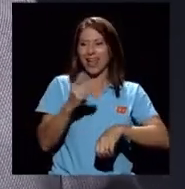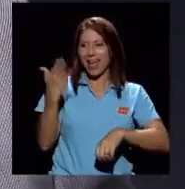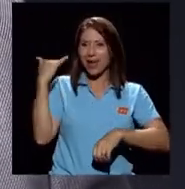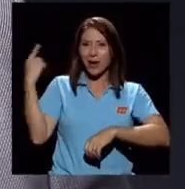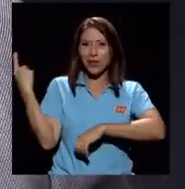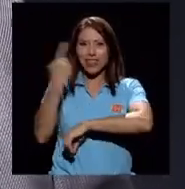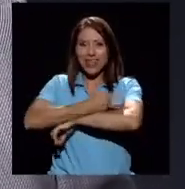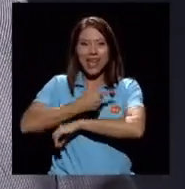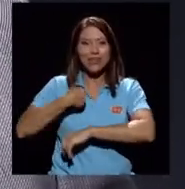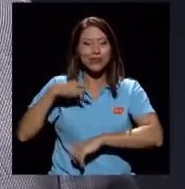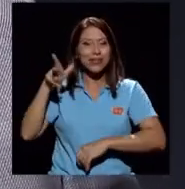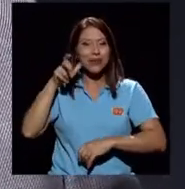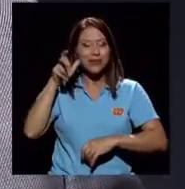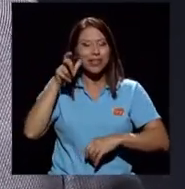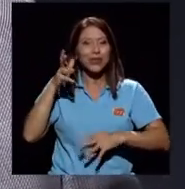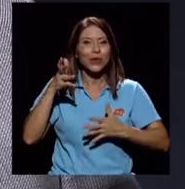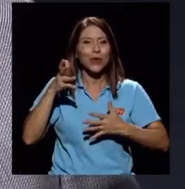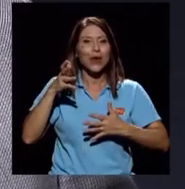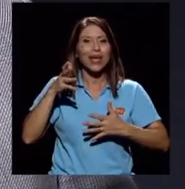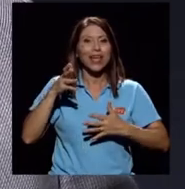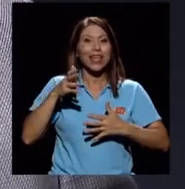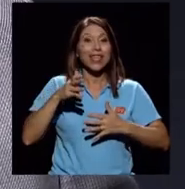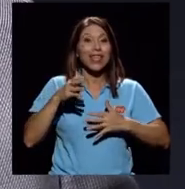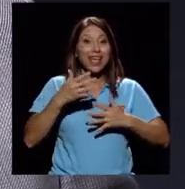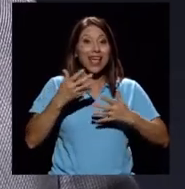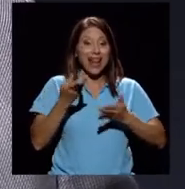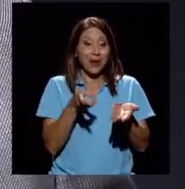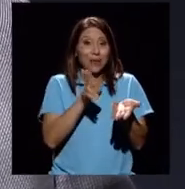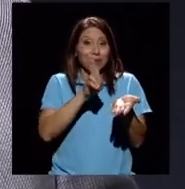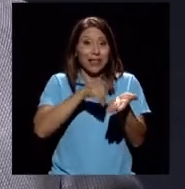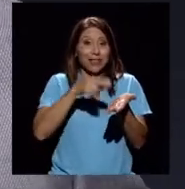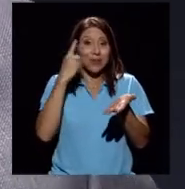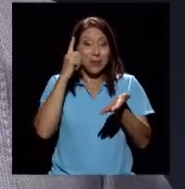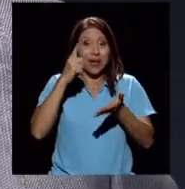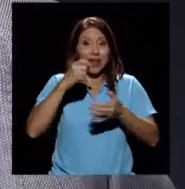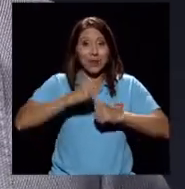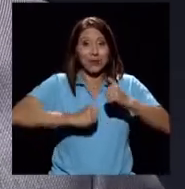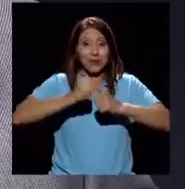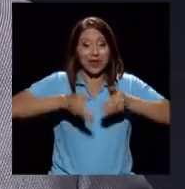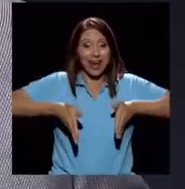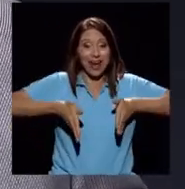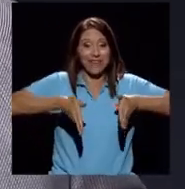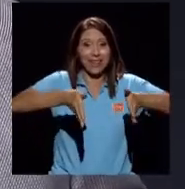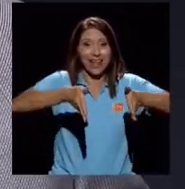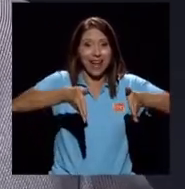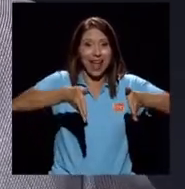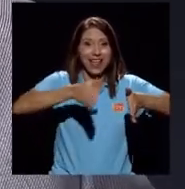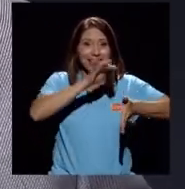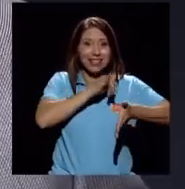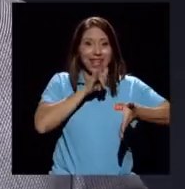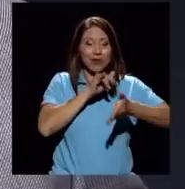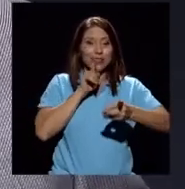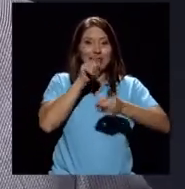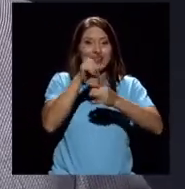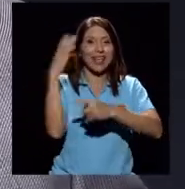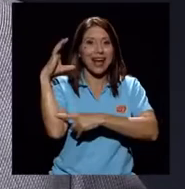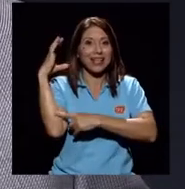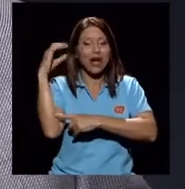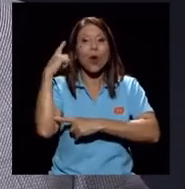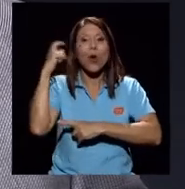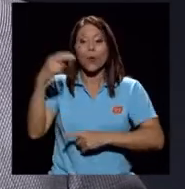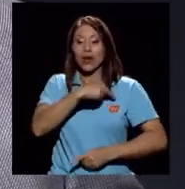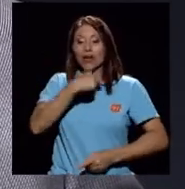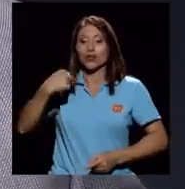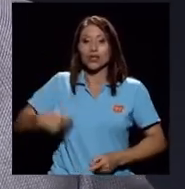en la carretera la concesión de la carretera es un secretario está parada porque los chinos se han ofrecido para poner 50 millones para los